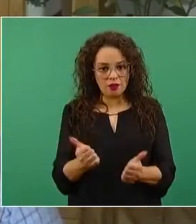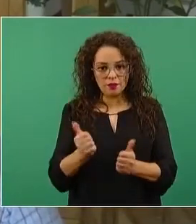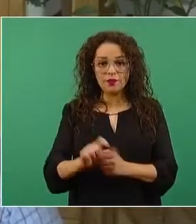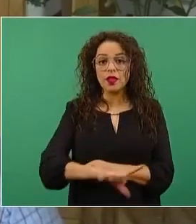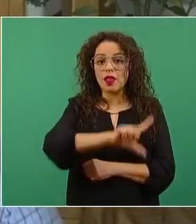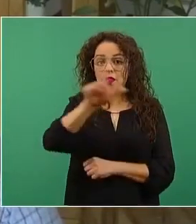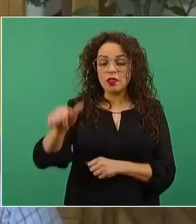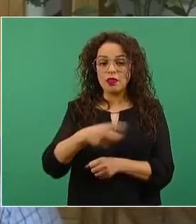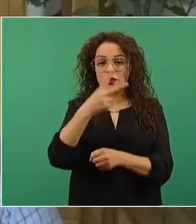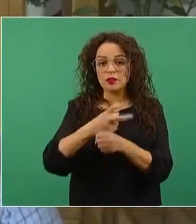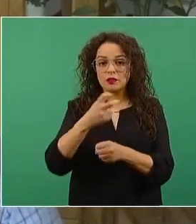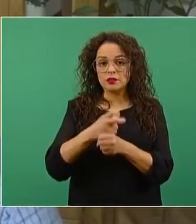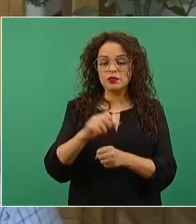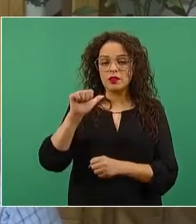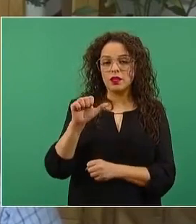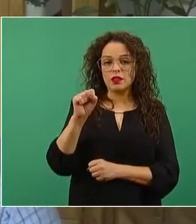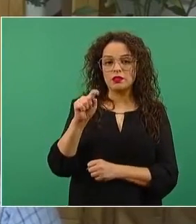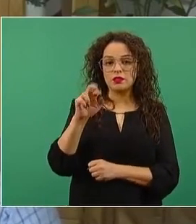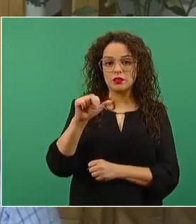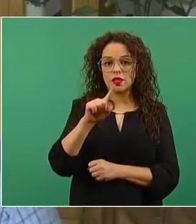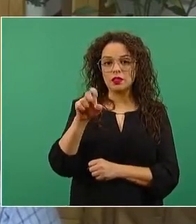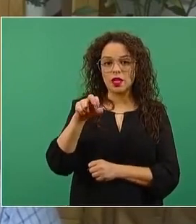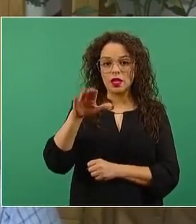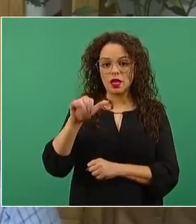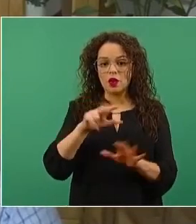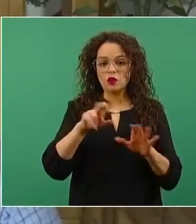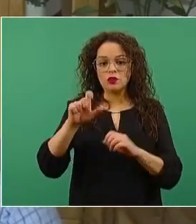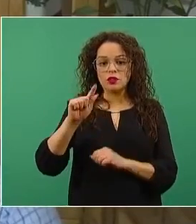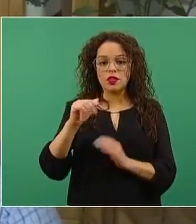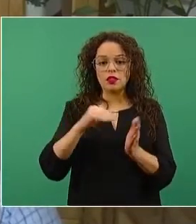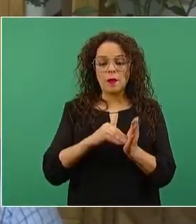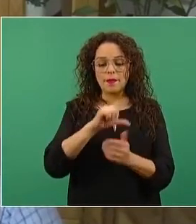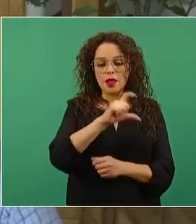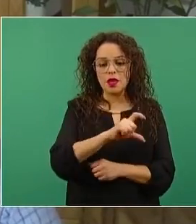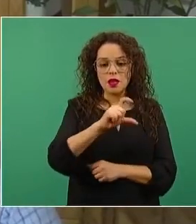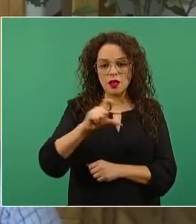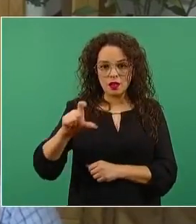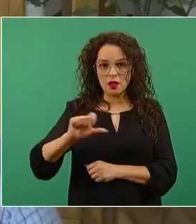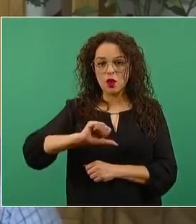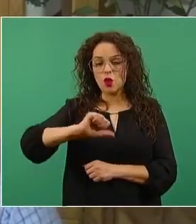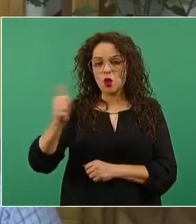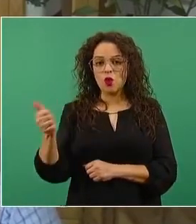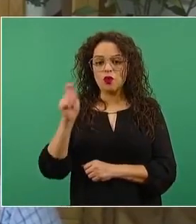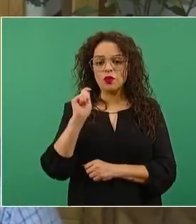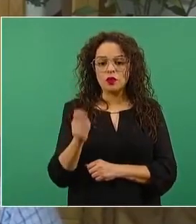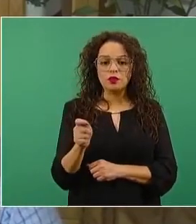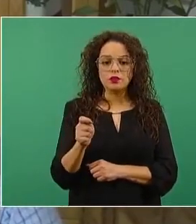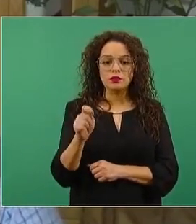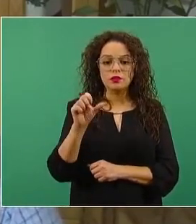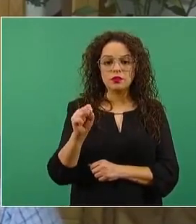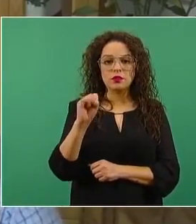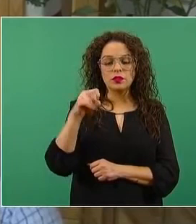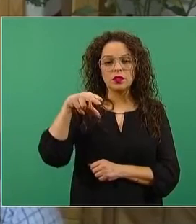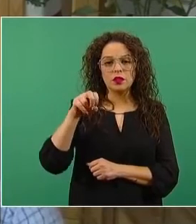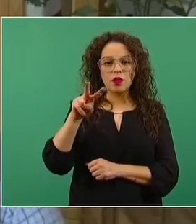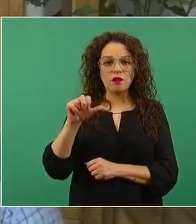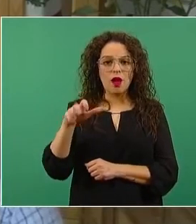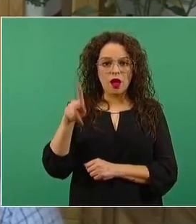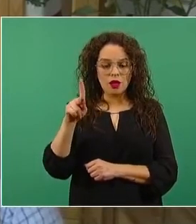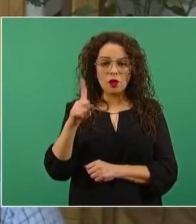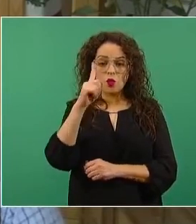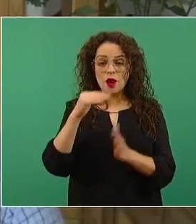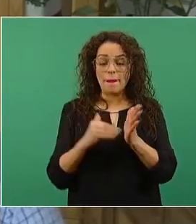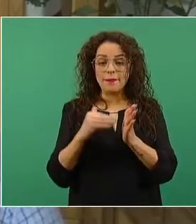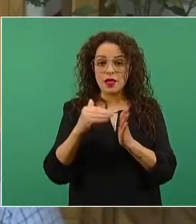de AstraZeneca con 870.000 dosis. Tenemos la vacuna también de Sinovac con